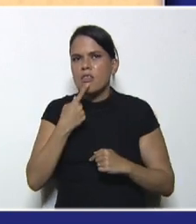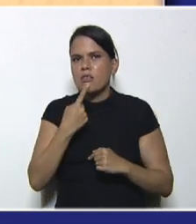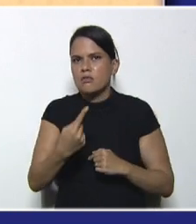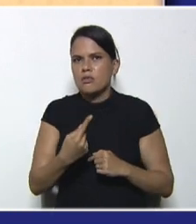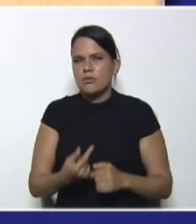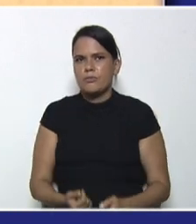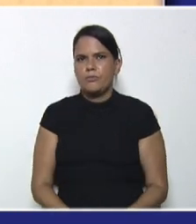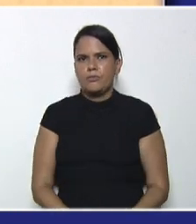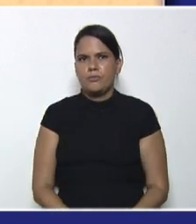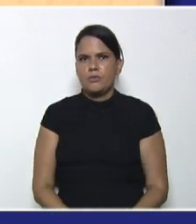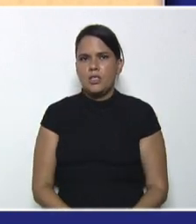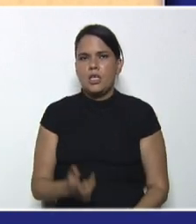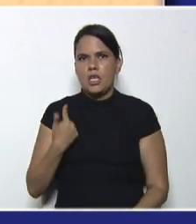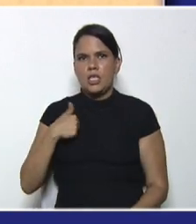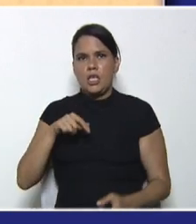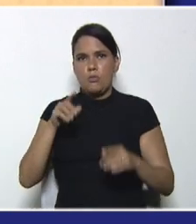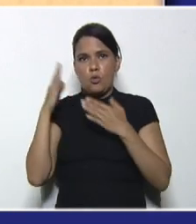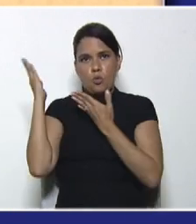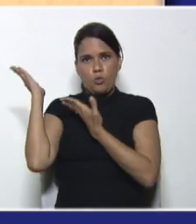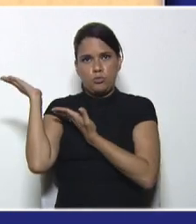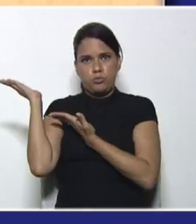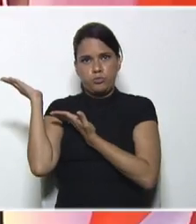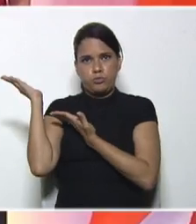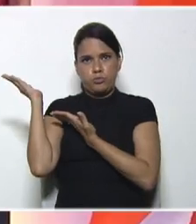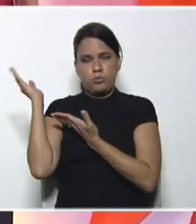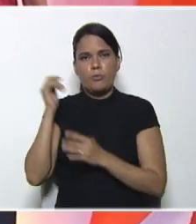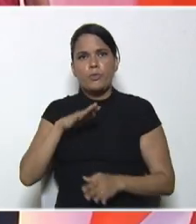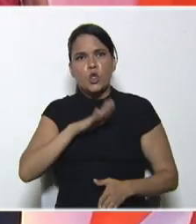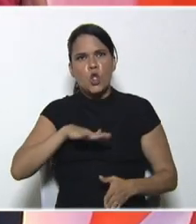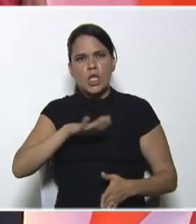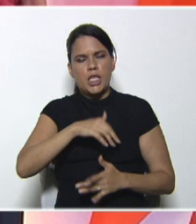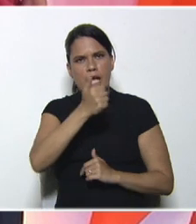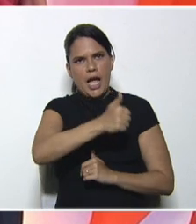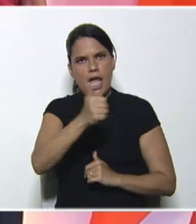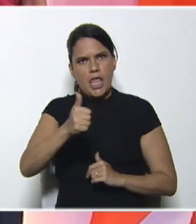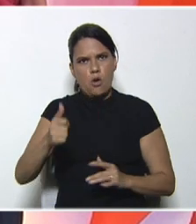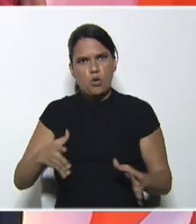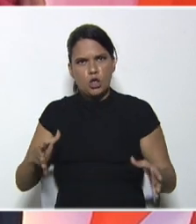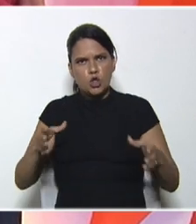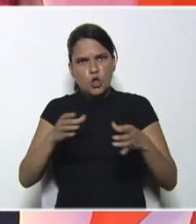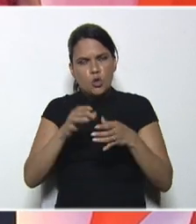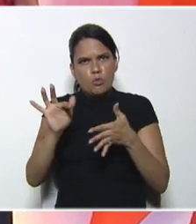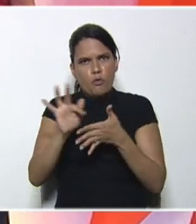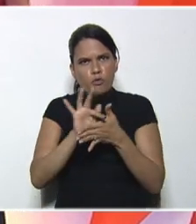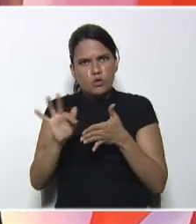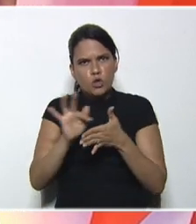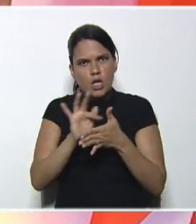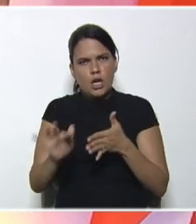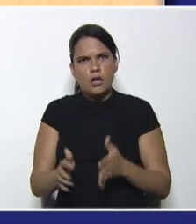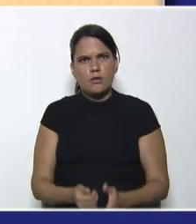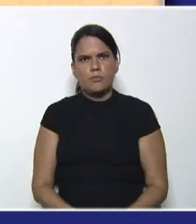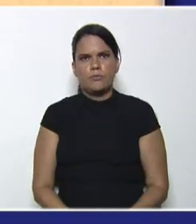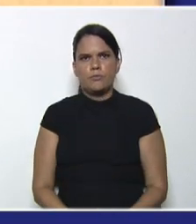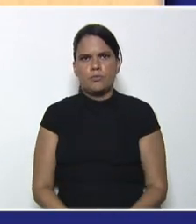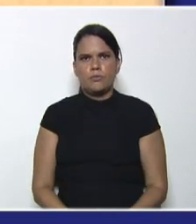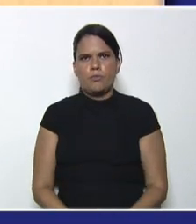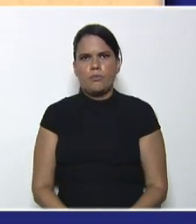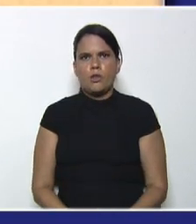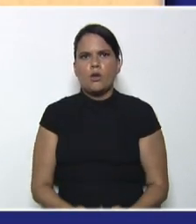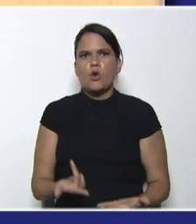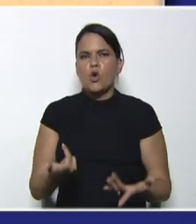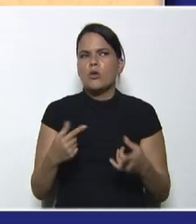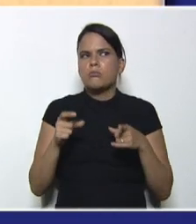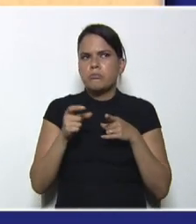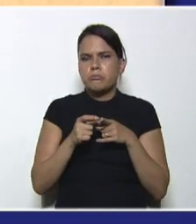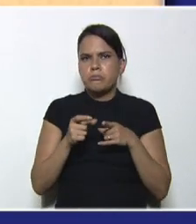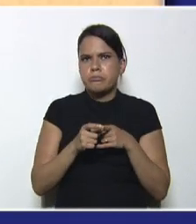Entonces, aquí tenemos un cuadro resumen donde están cada uno de esos grupos funcionales con su terminación